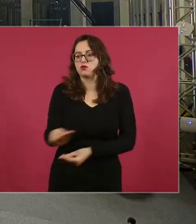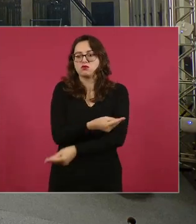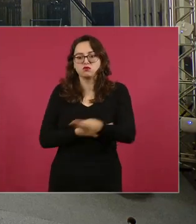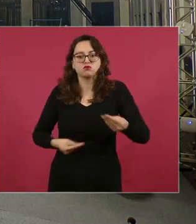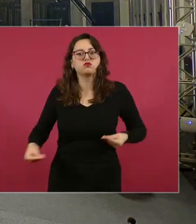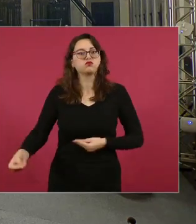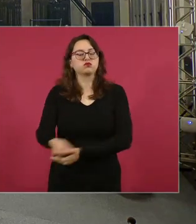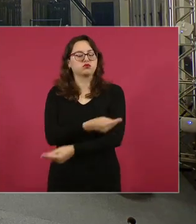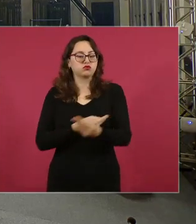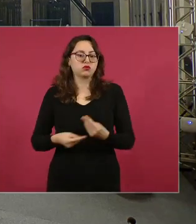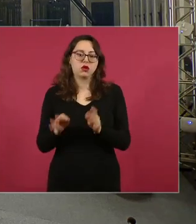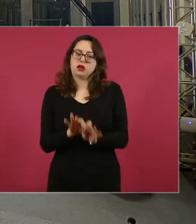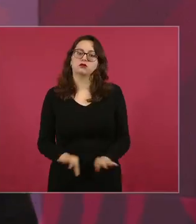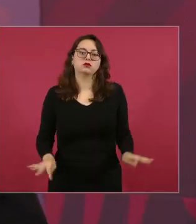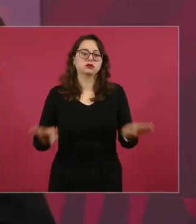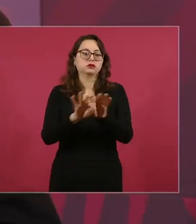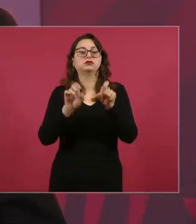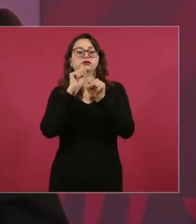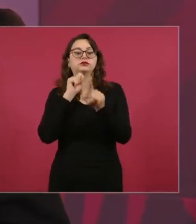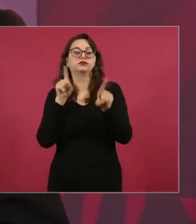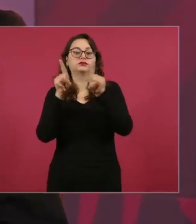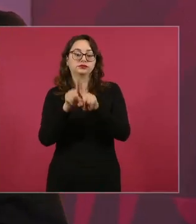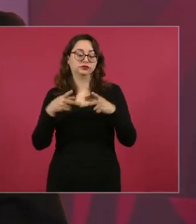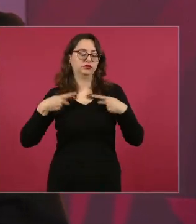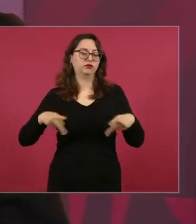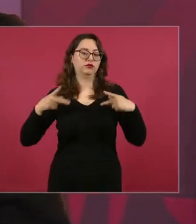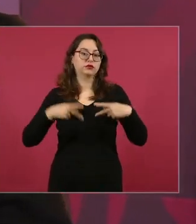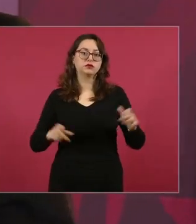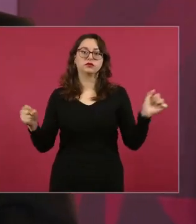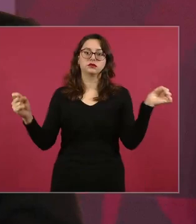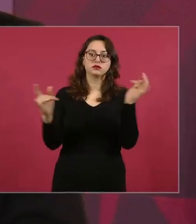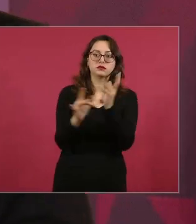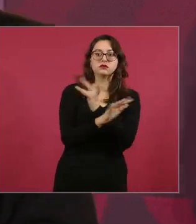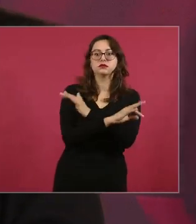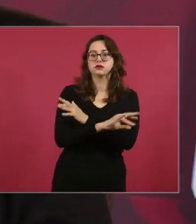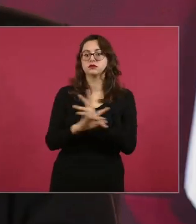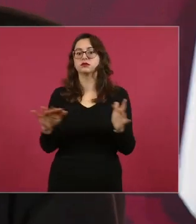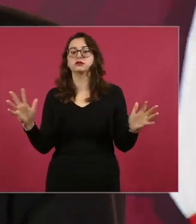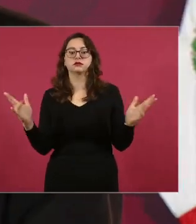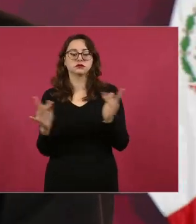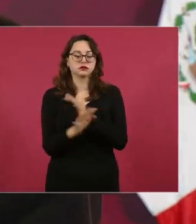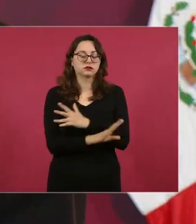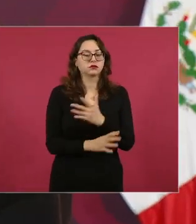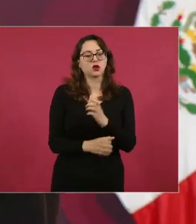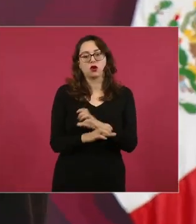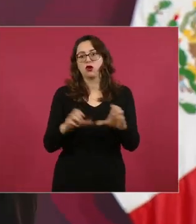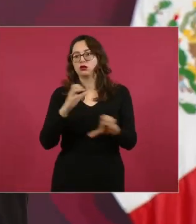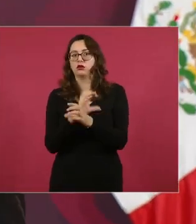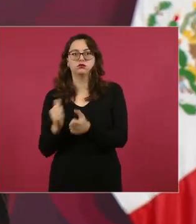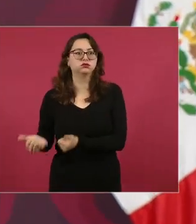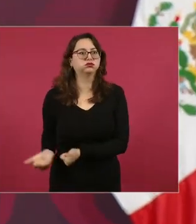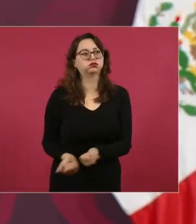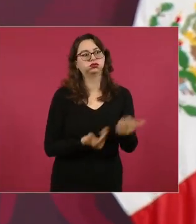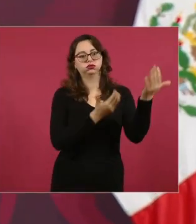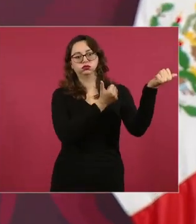tránsito de personas, que es lo más importante, y también de mercancías,